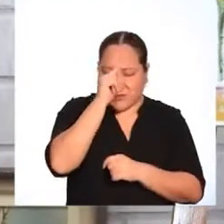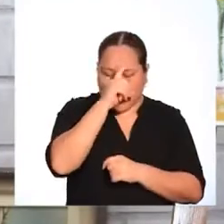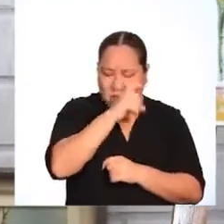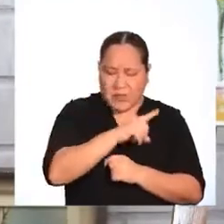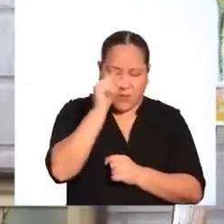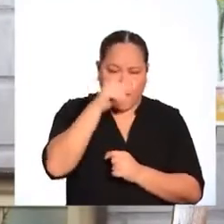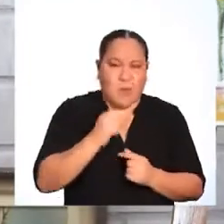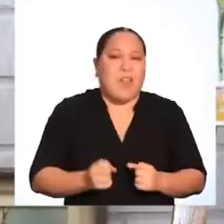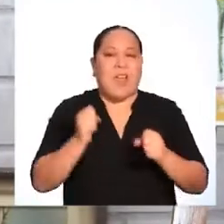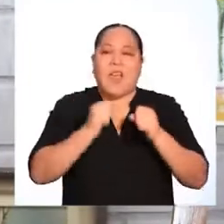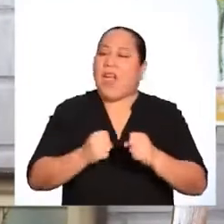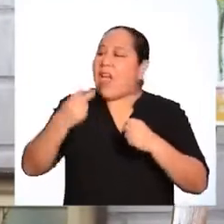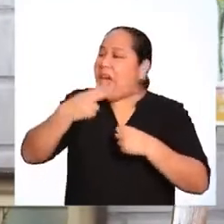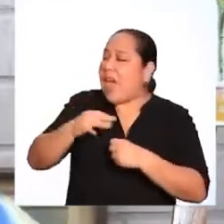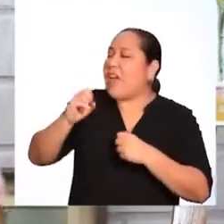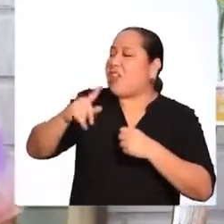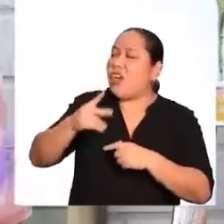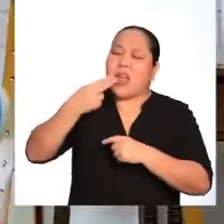poco